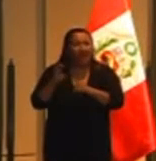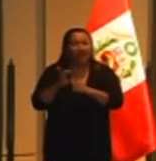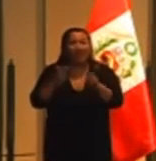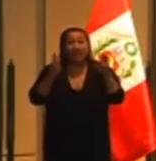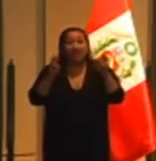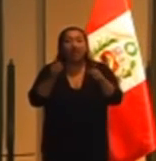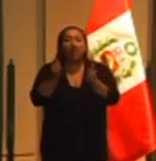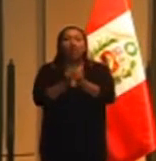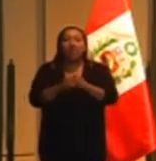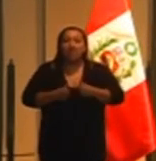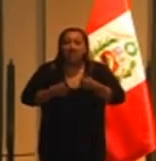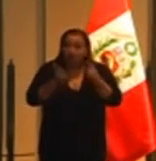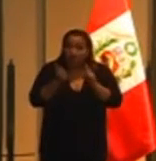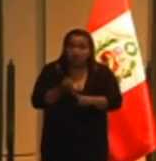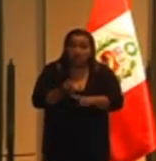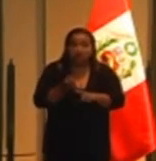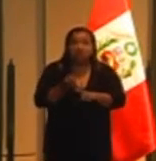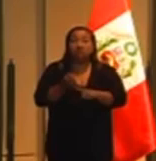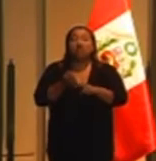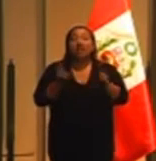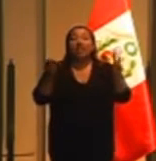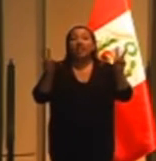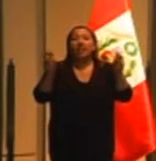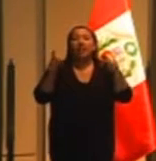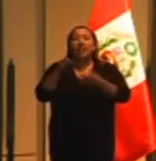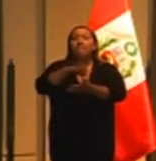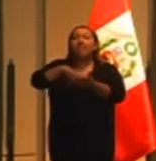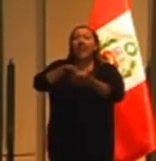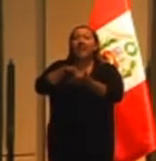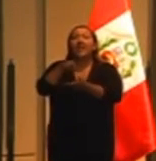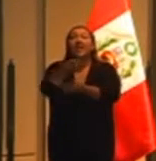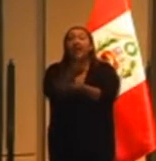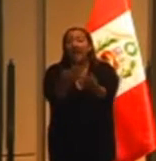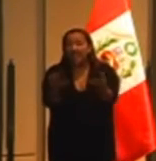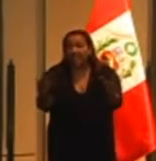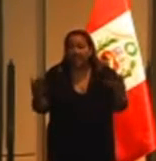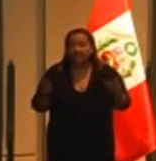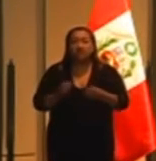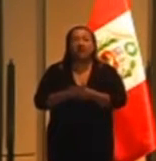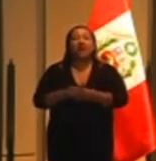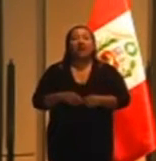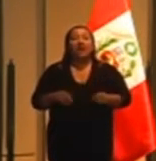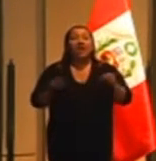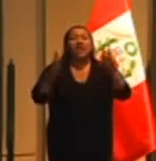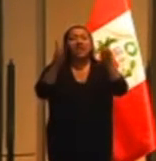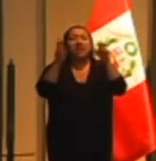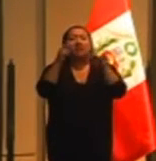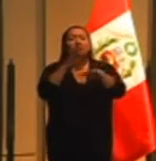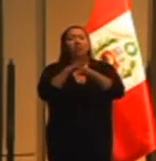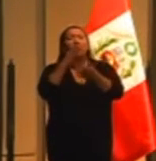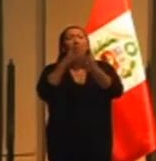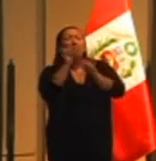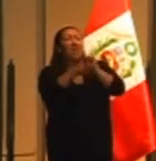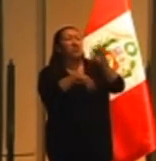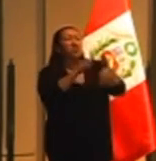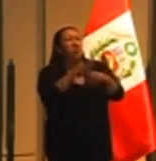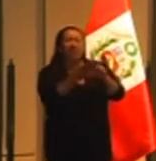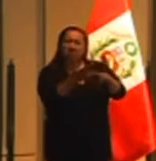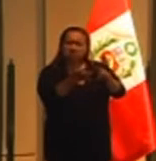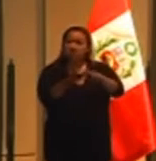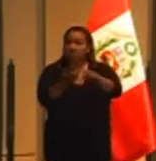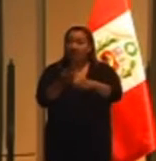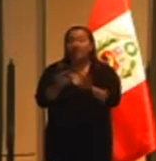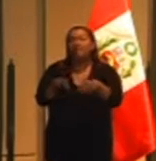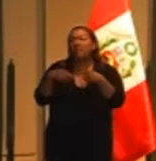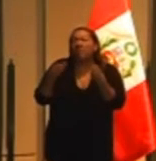de convivencia, temas de parques y jardines, temas de recojo de basura, etcétera. ¿Por